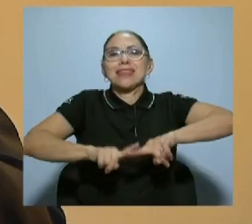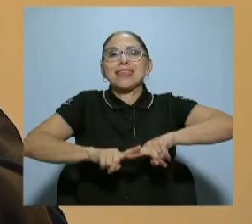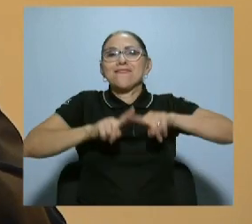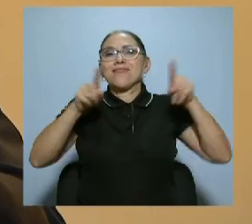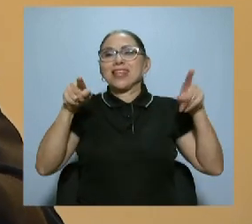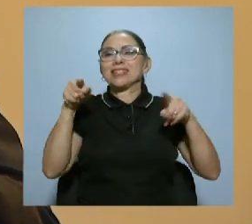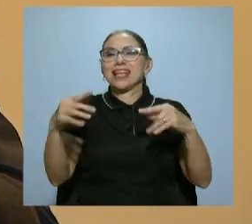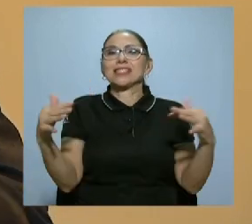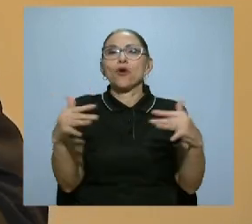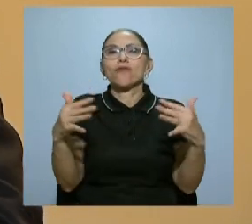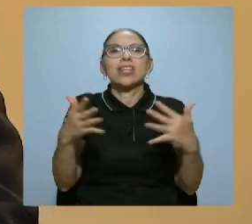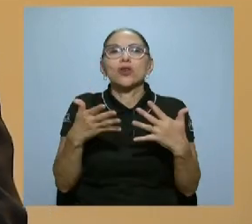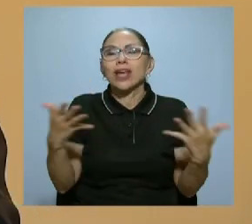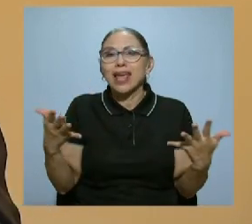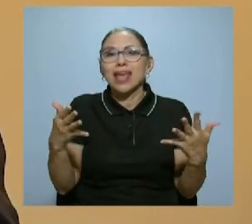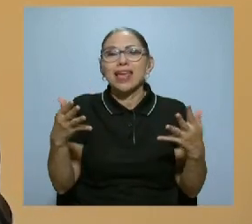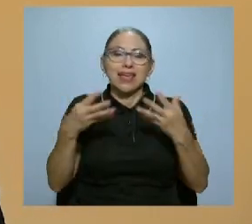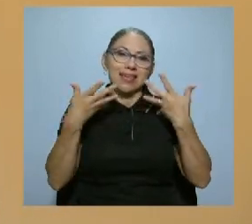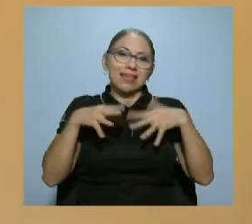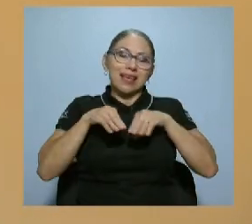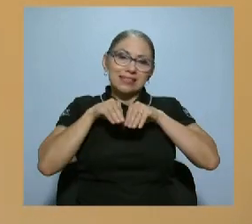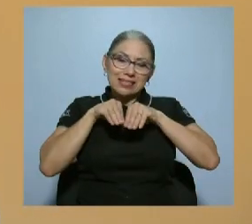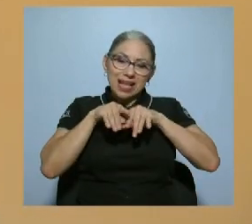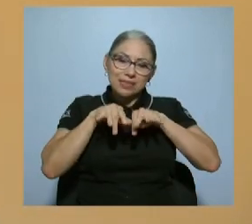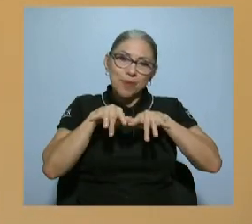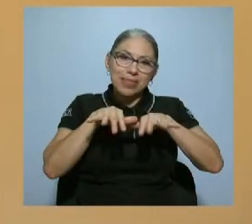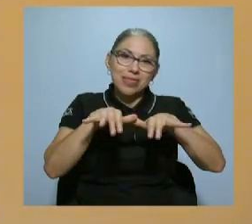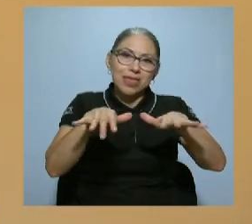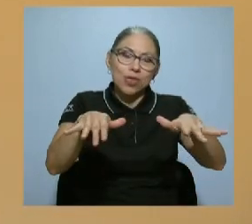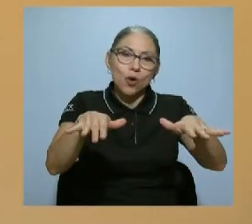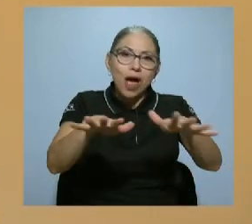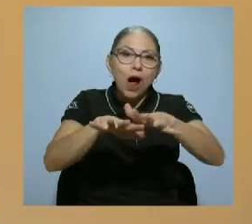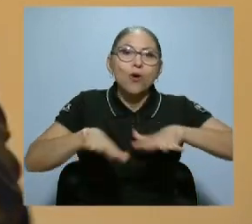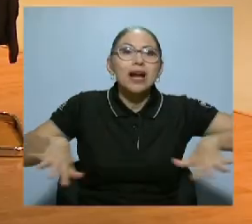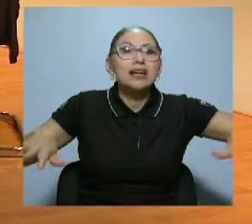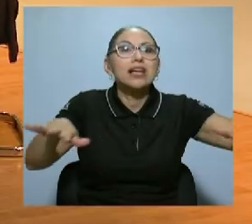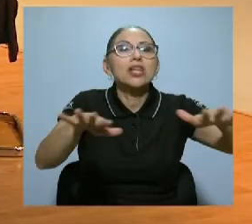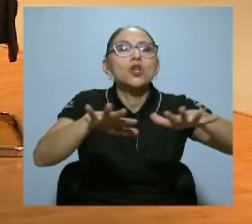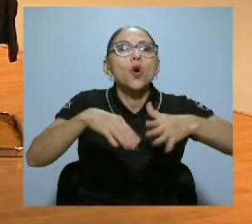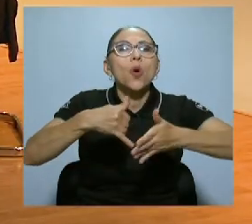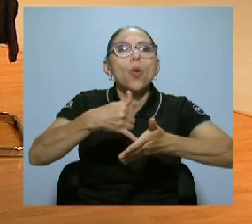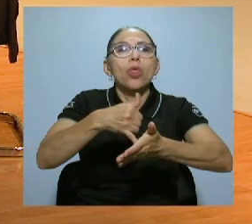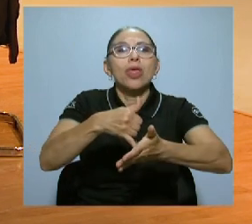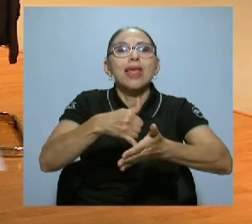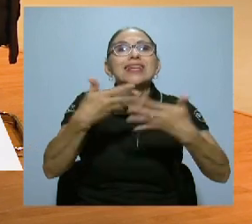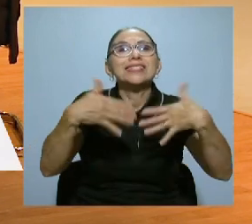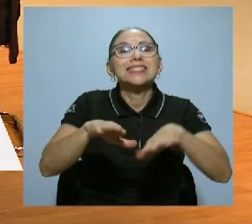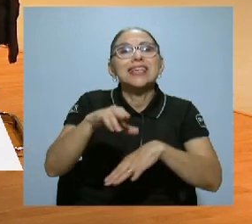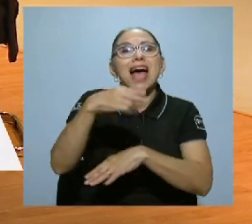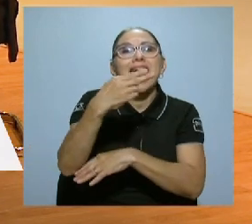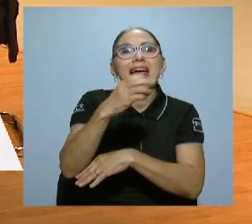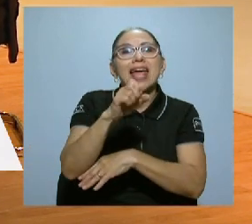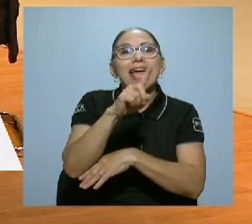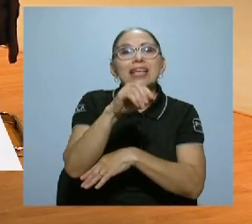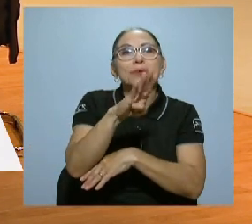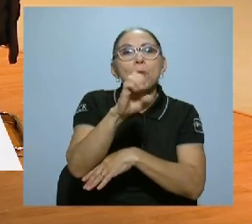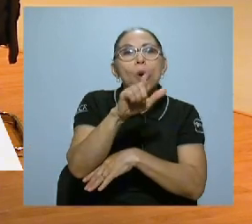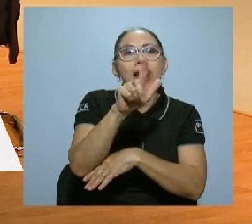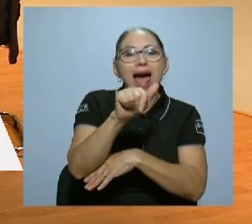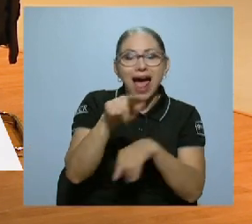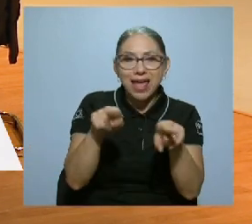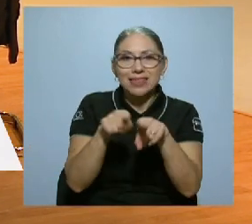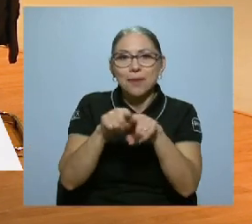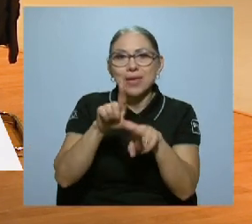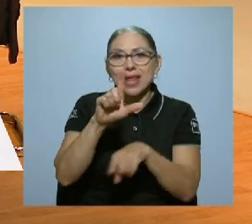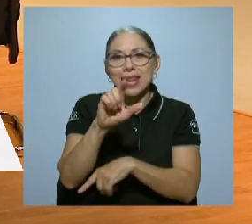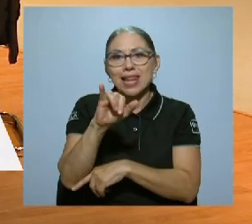se ha expandido a una región muy volátil. Tenemos ya a Hezbollah y Líbano incluido, tenemos a Siria que se incluyó, y